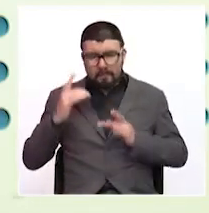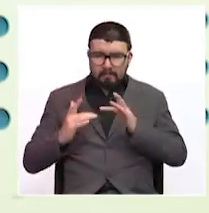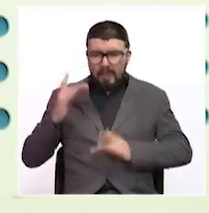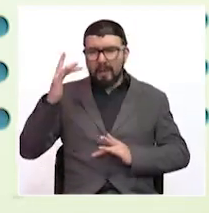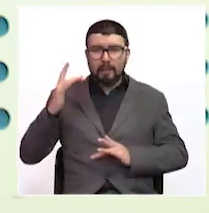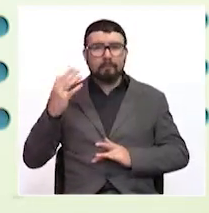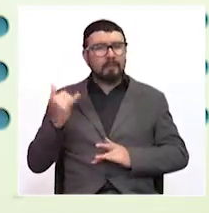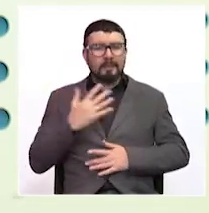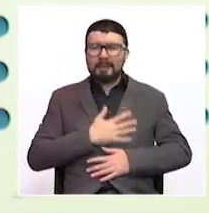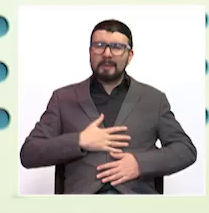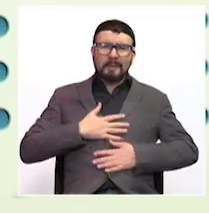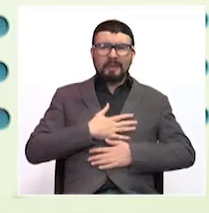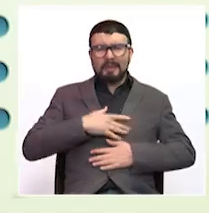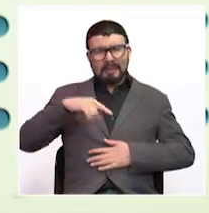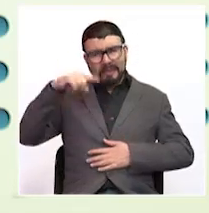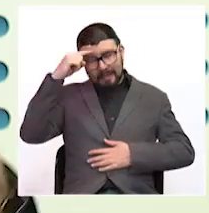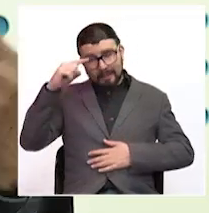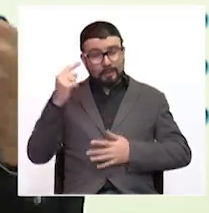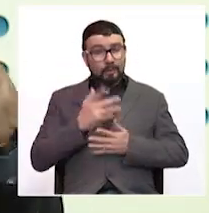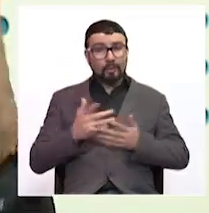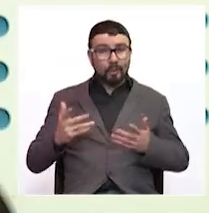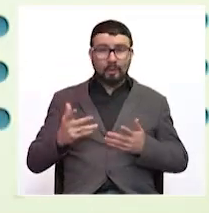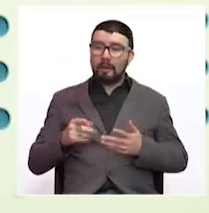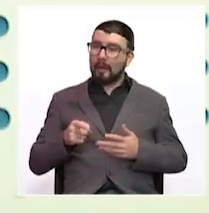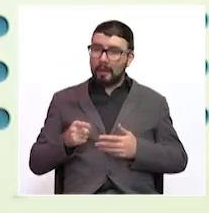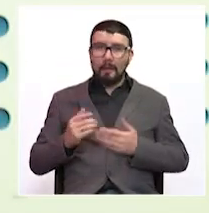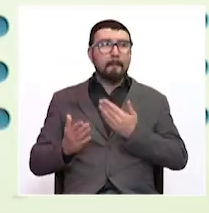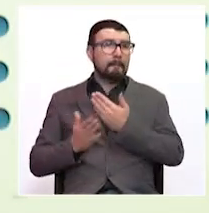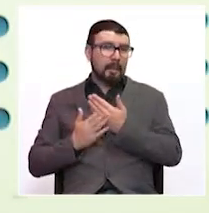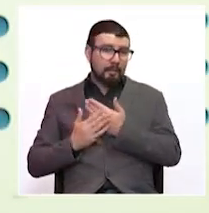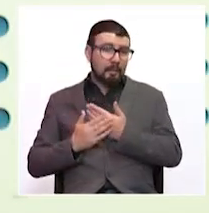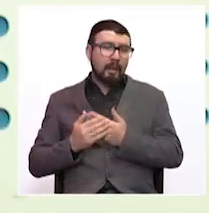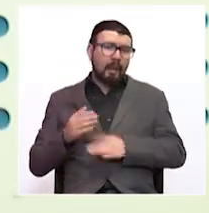incómodas que en un momento determinado nos